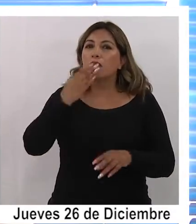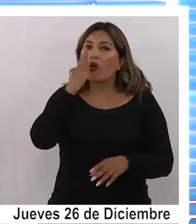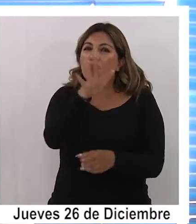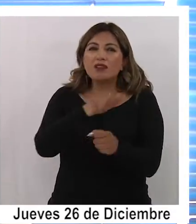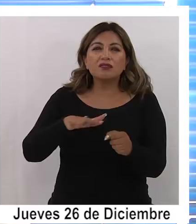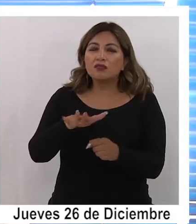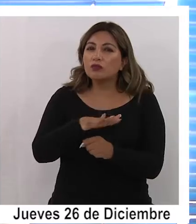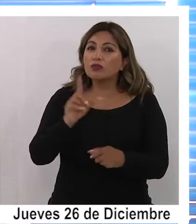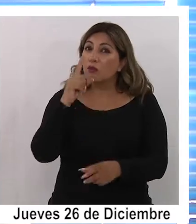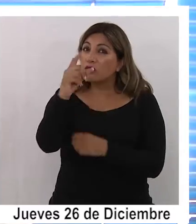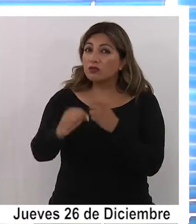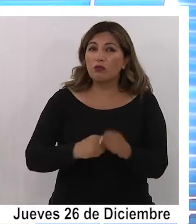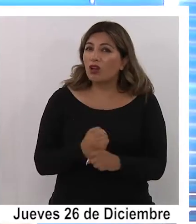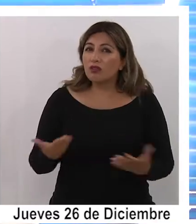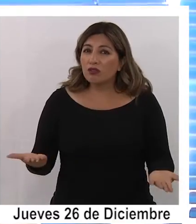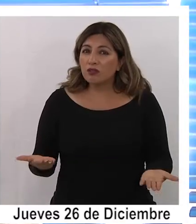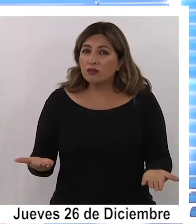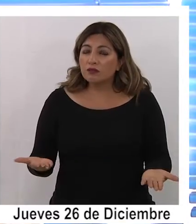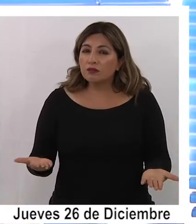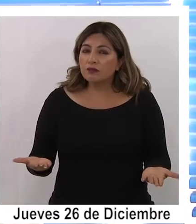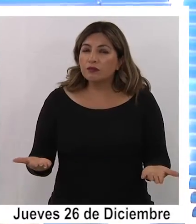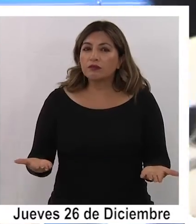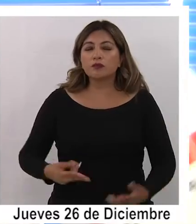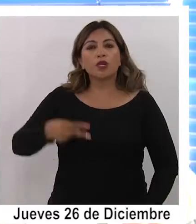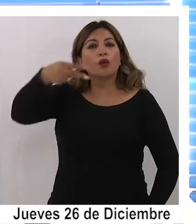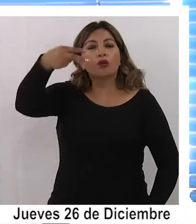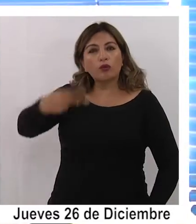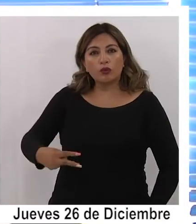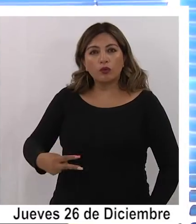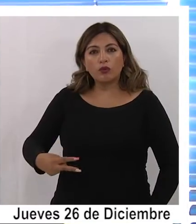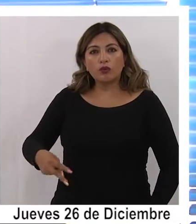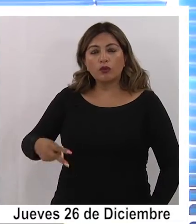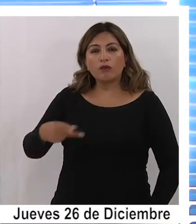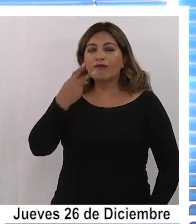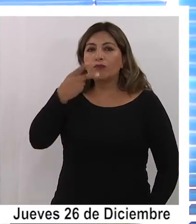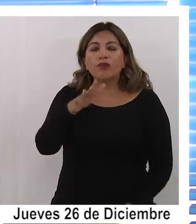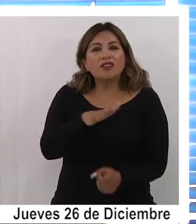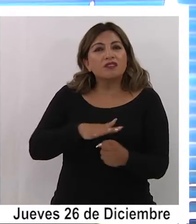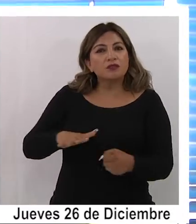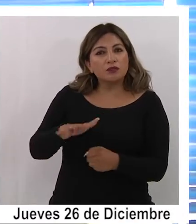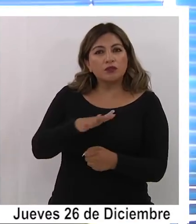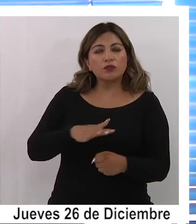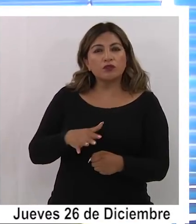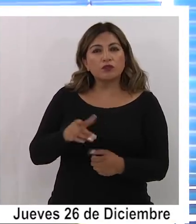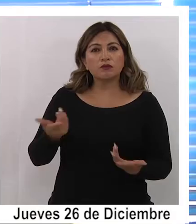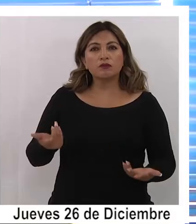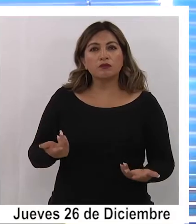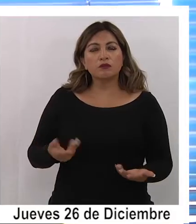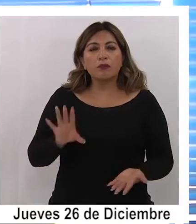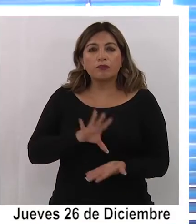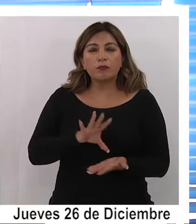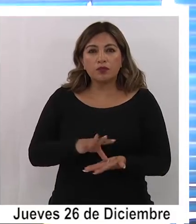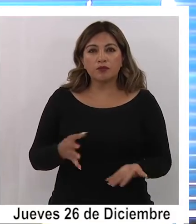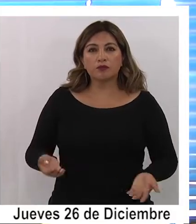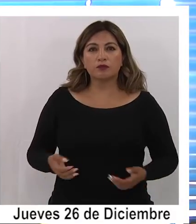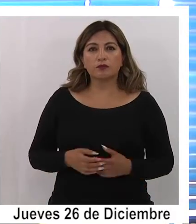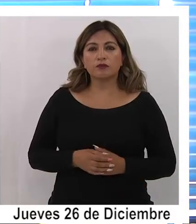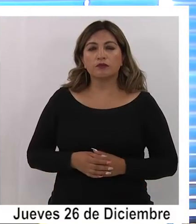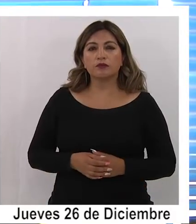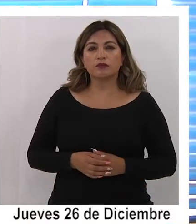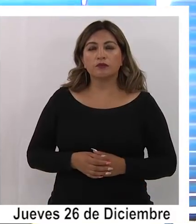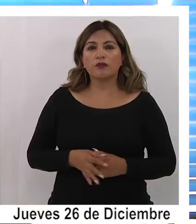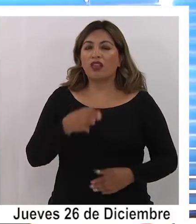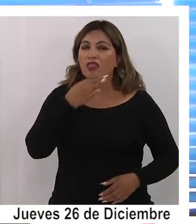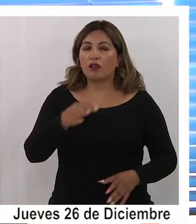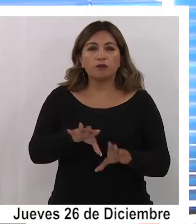estrategia para mejorar la situación el próximo año? Bueno, los dueños, viendo la situación que está pasando el